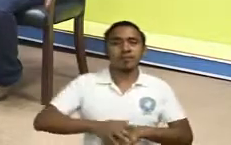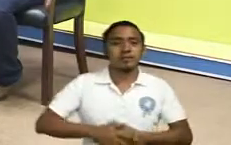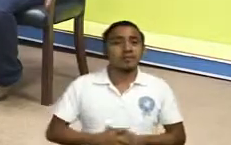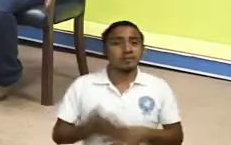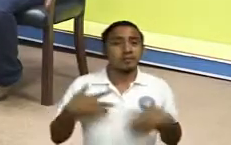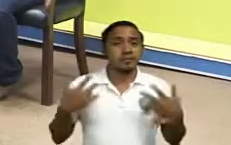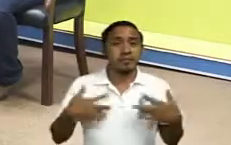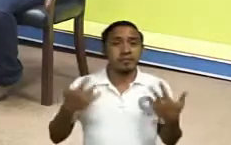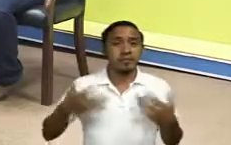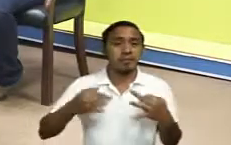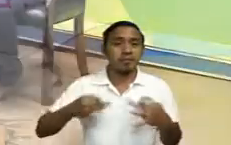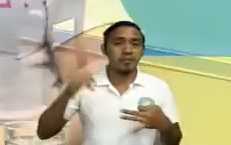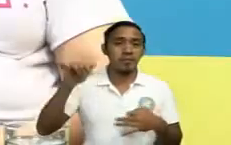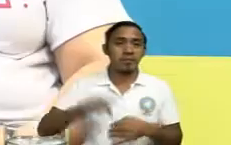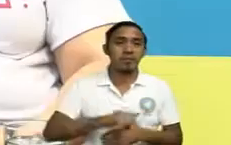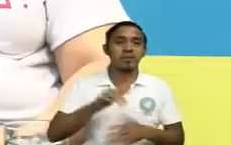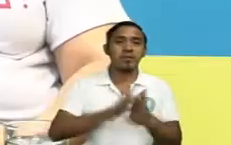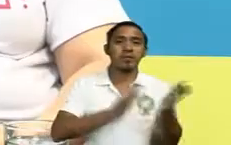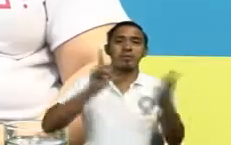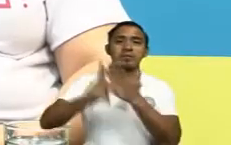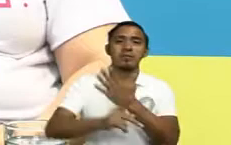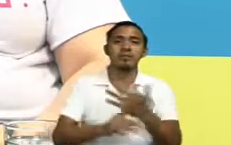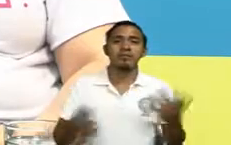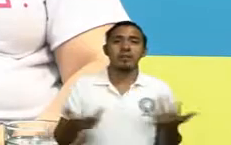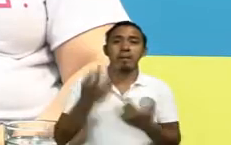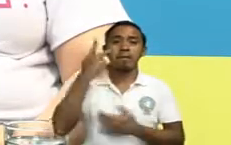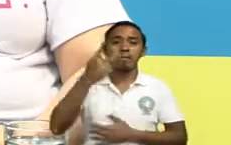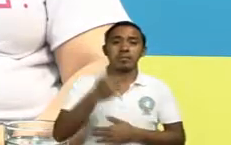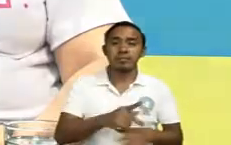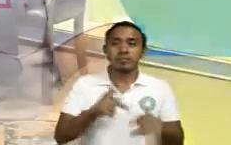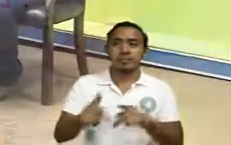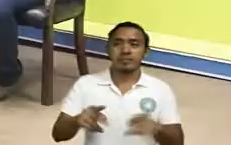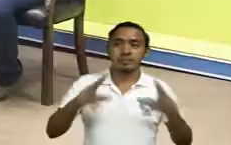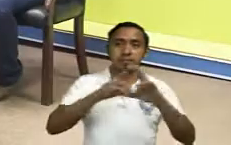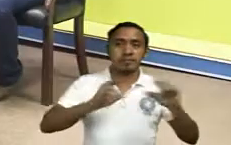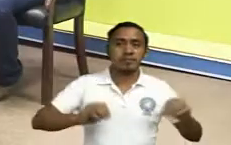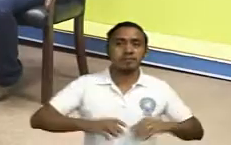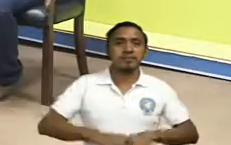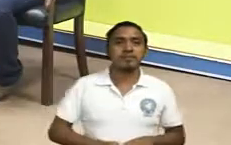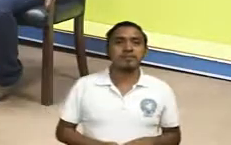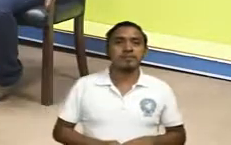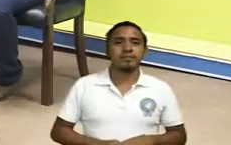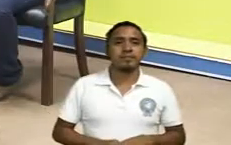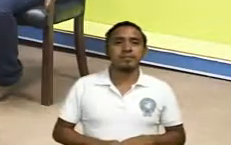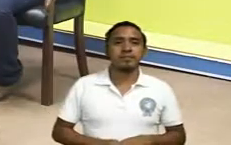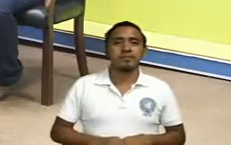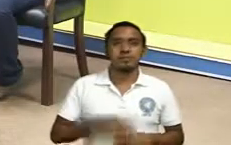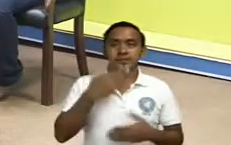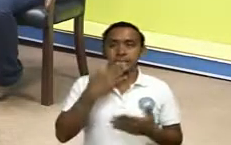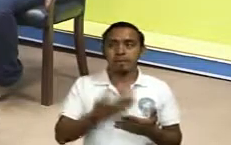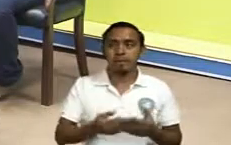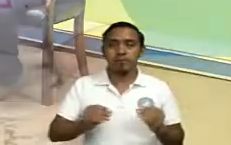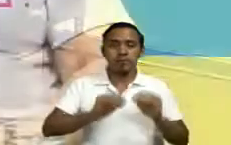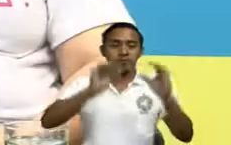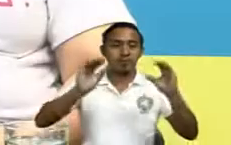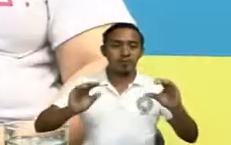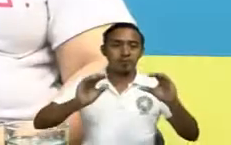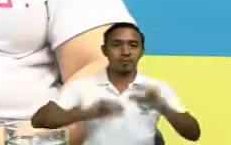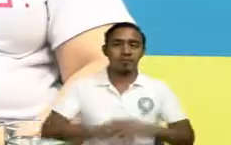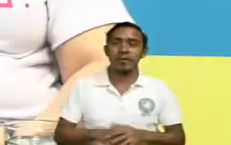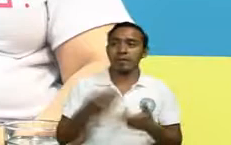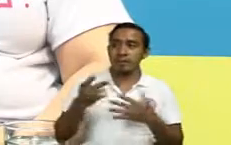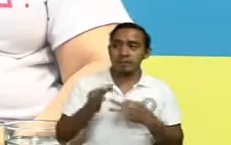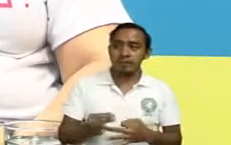placer tenerla. Gracias. En este programa tan visto por la población nicaragüense. Sí, muy buenas tardes. Como